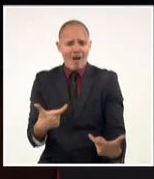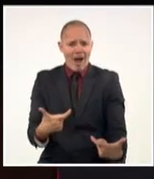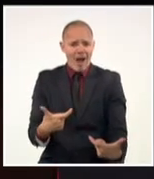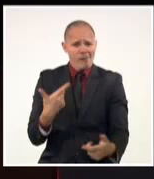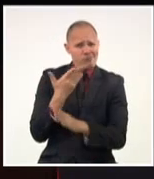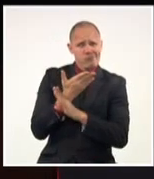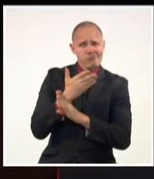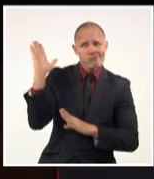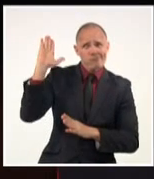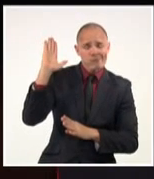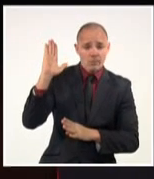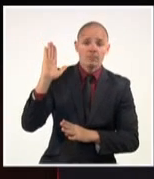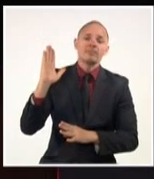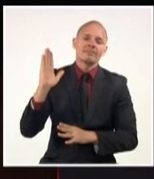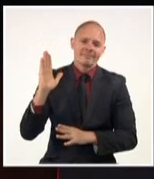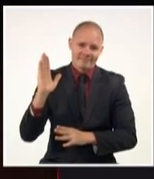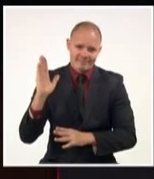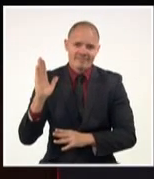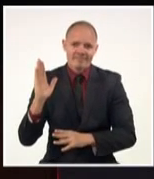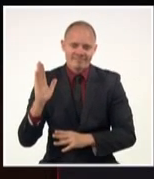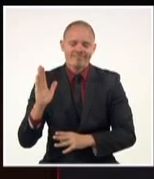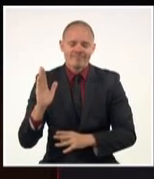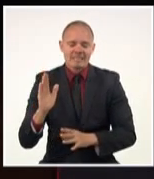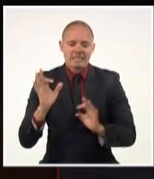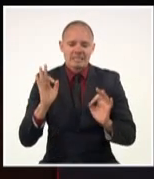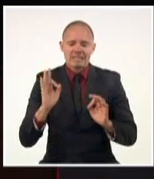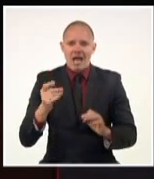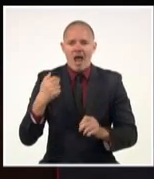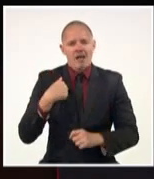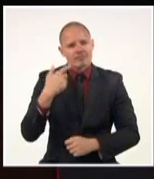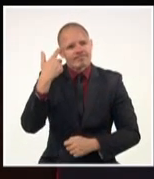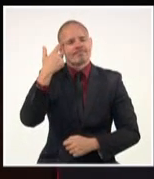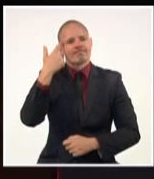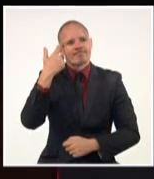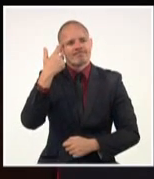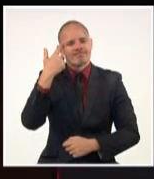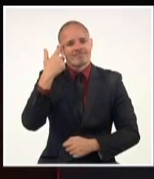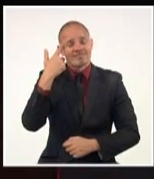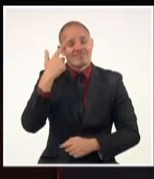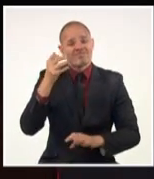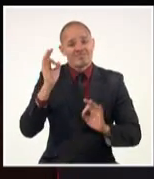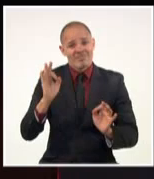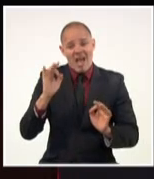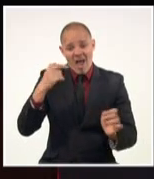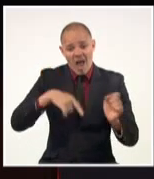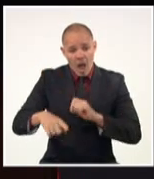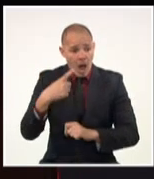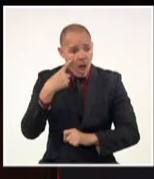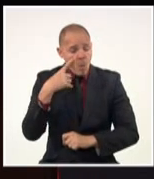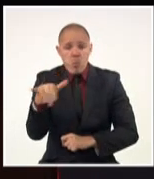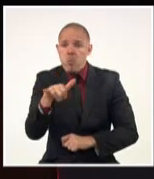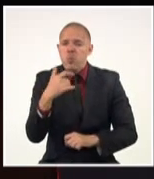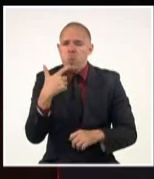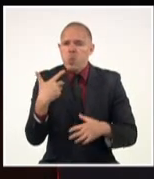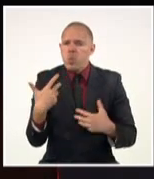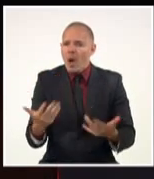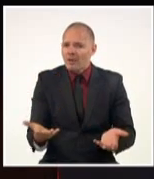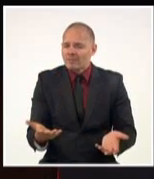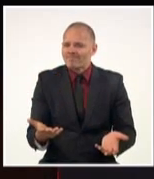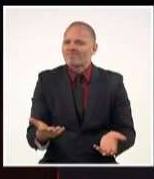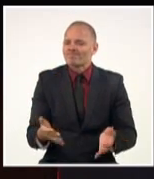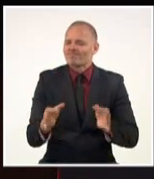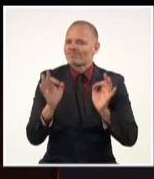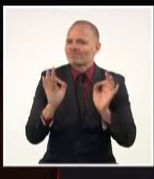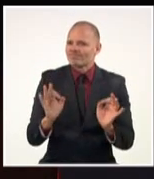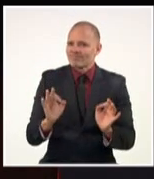como fórmula. Nos inspira la épica hazaña que atraviesa como un signo de identidad inmutable